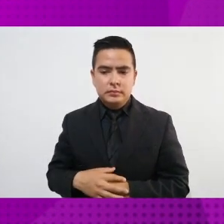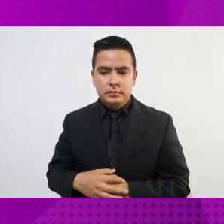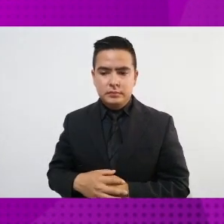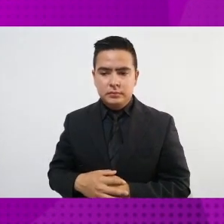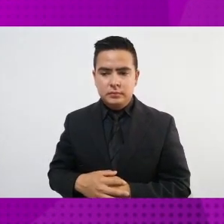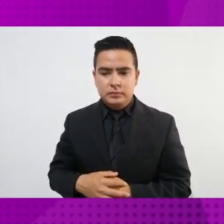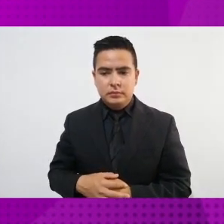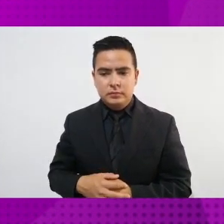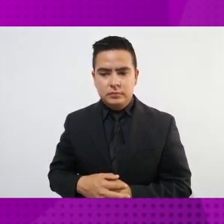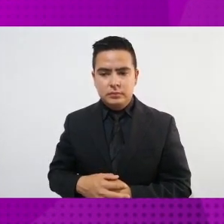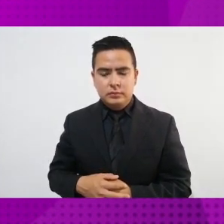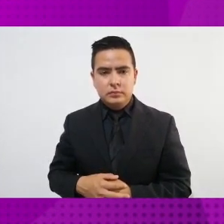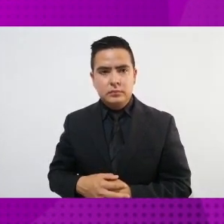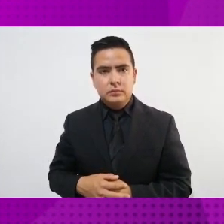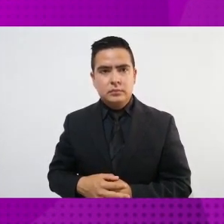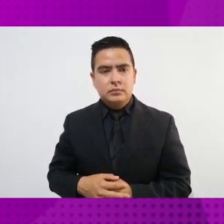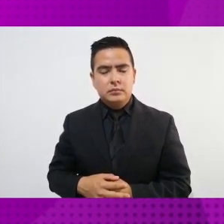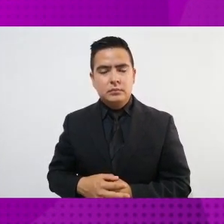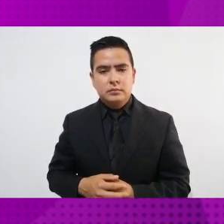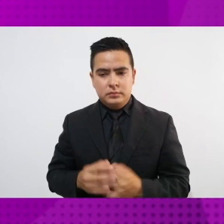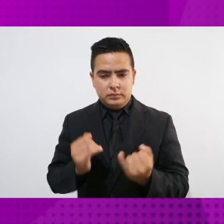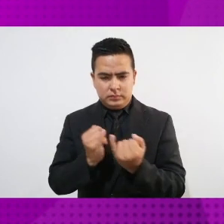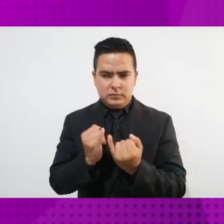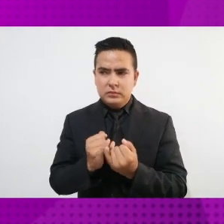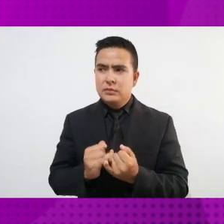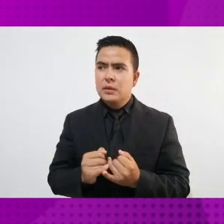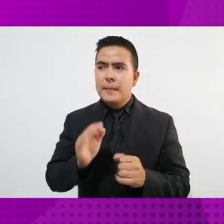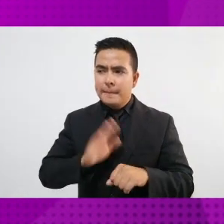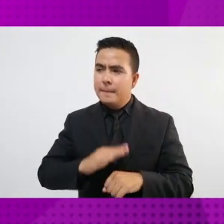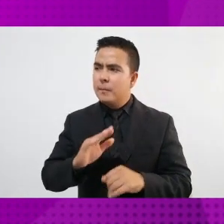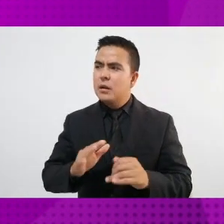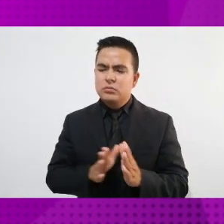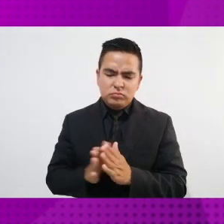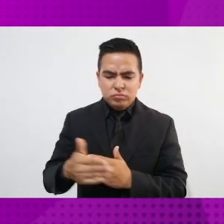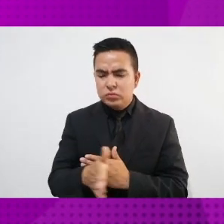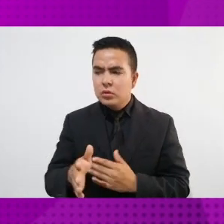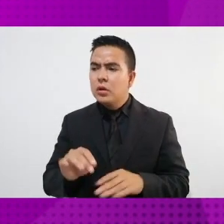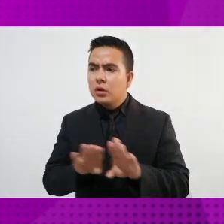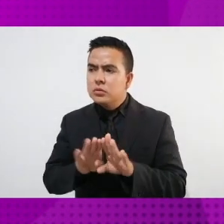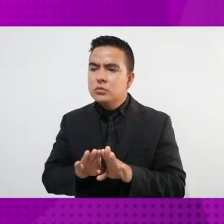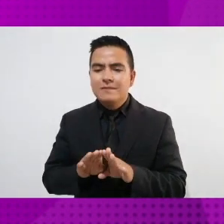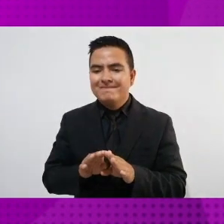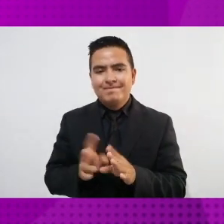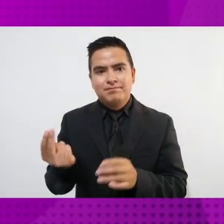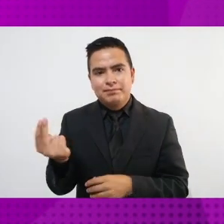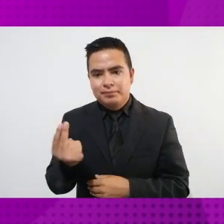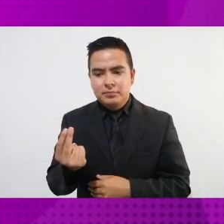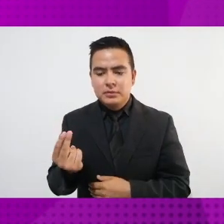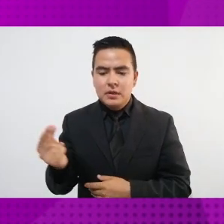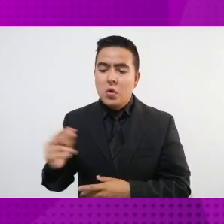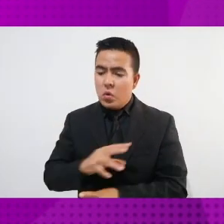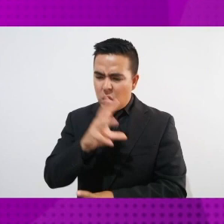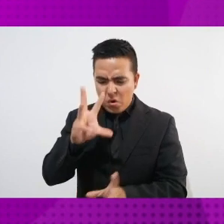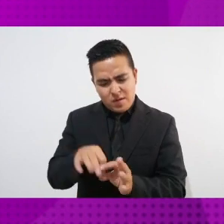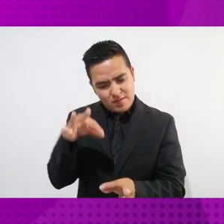representativos del órgano o de la legislatura anterior. Agotar todas las posibilidades que tengamos enfrente. Y esto